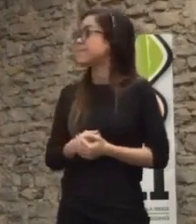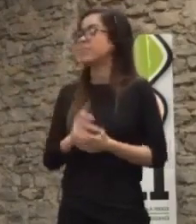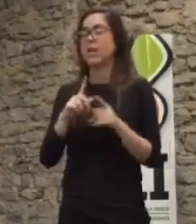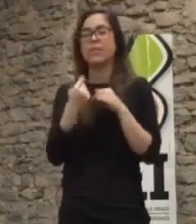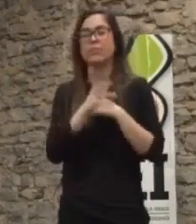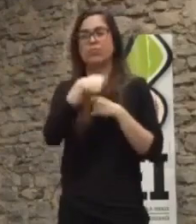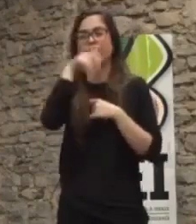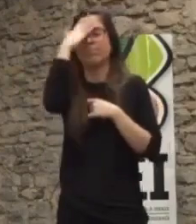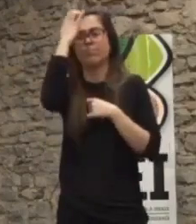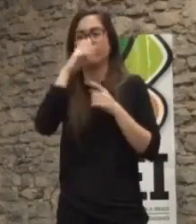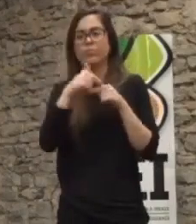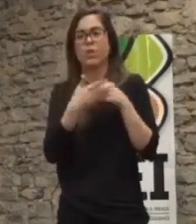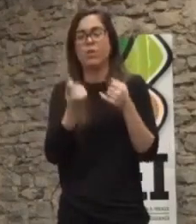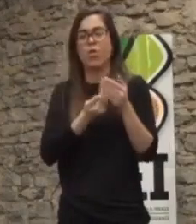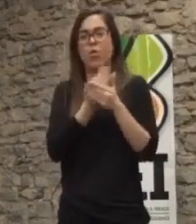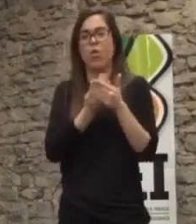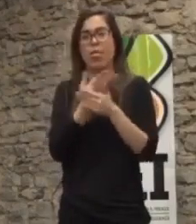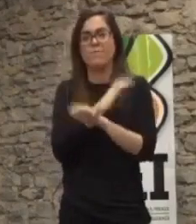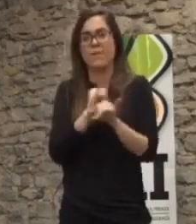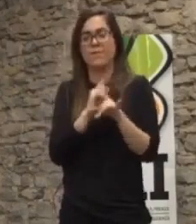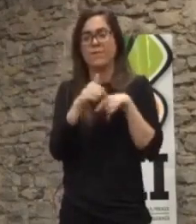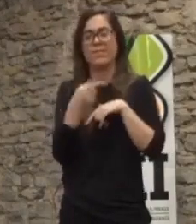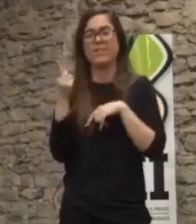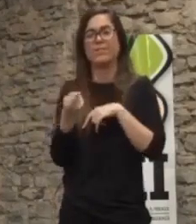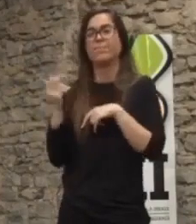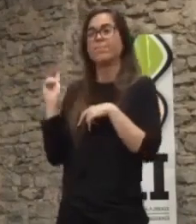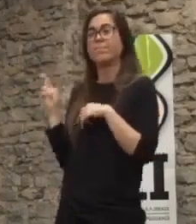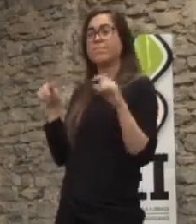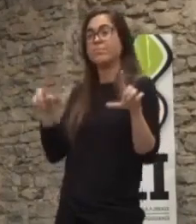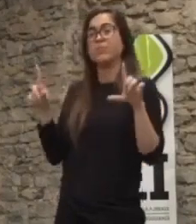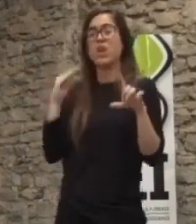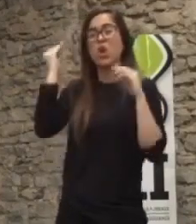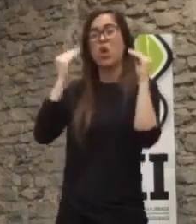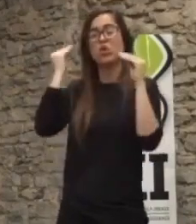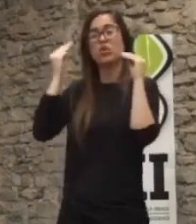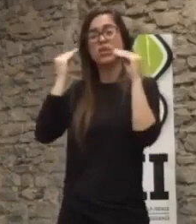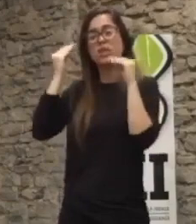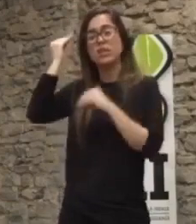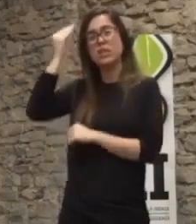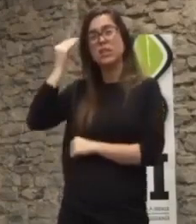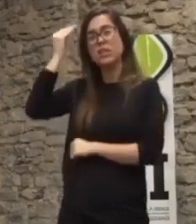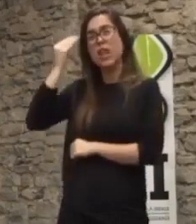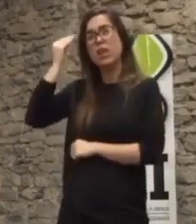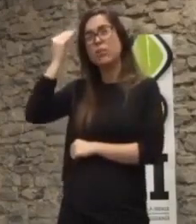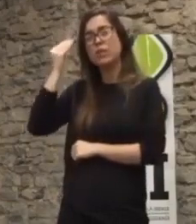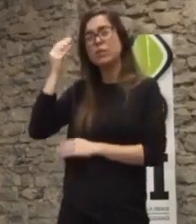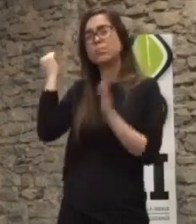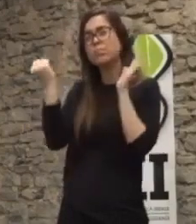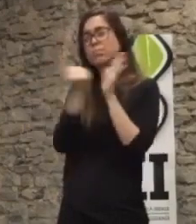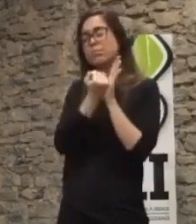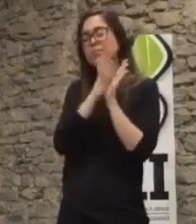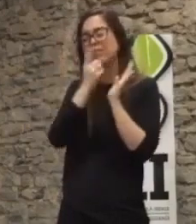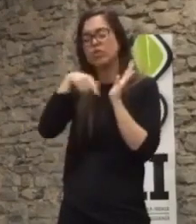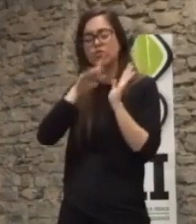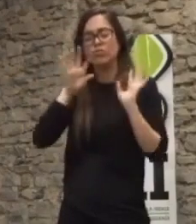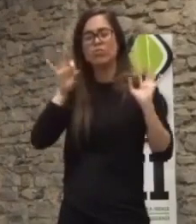¿Por qué? Porque es muy sencillo esta construcción de los estereotipos, de creencias, categorizaciones que